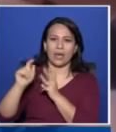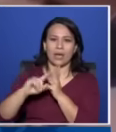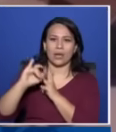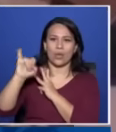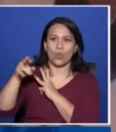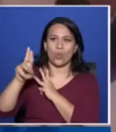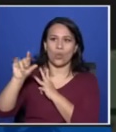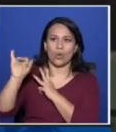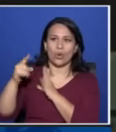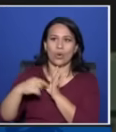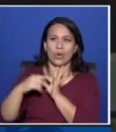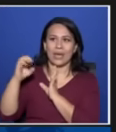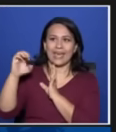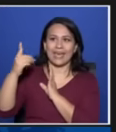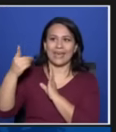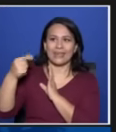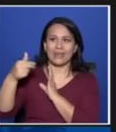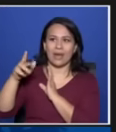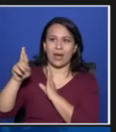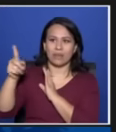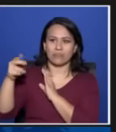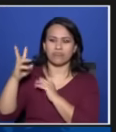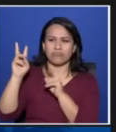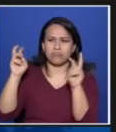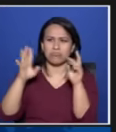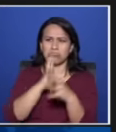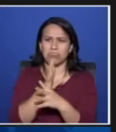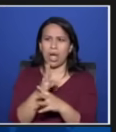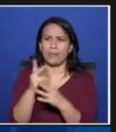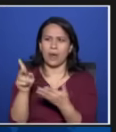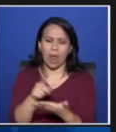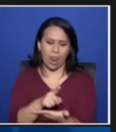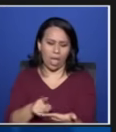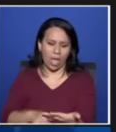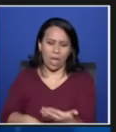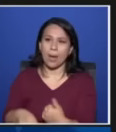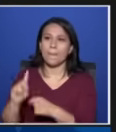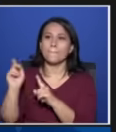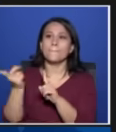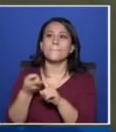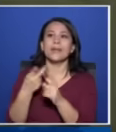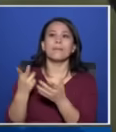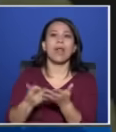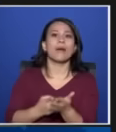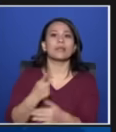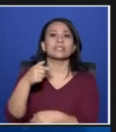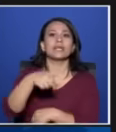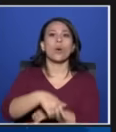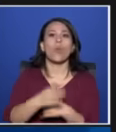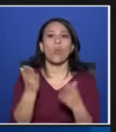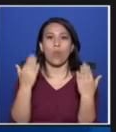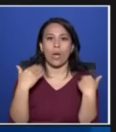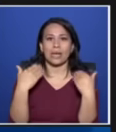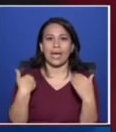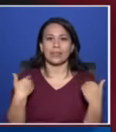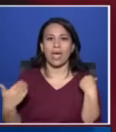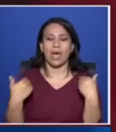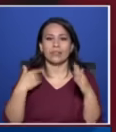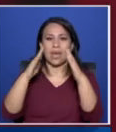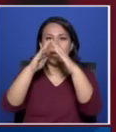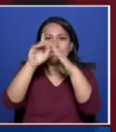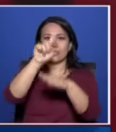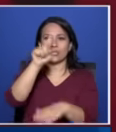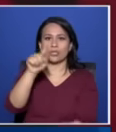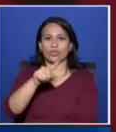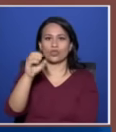y Edgar Allan Poe. El Holocausto de las Letras se estrenará por primera vez en Guayaquil, en Casa Zona Escena,